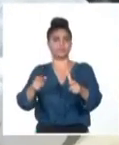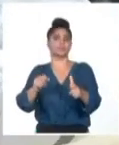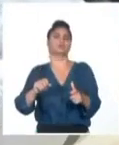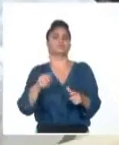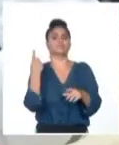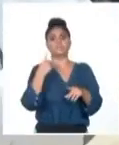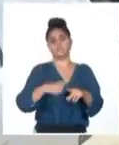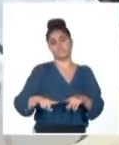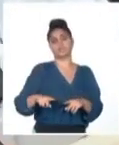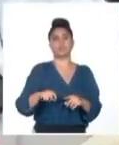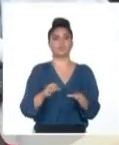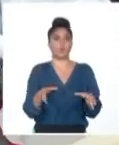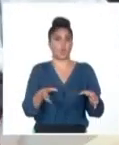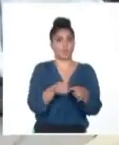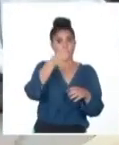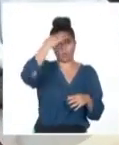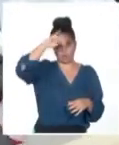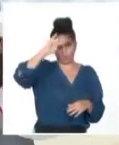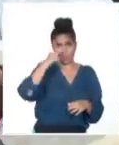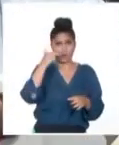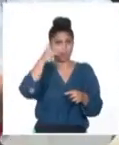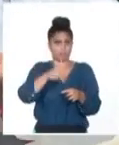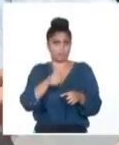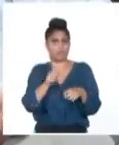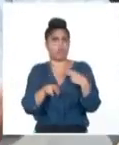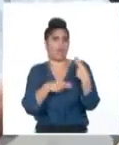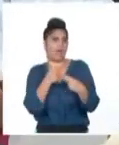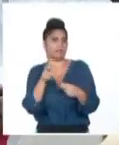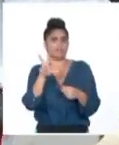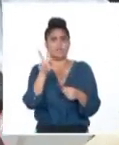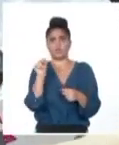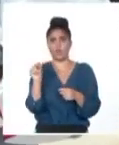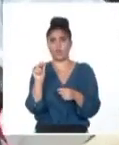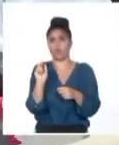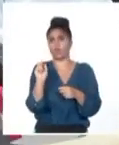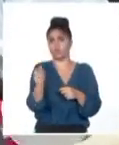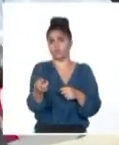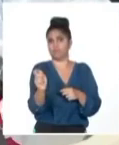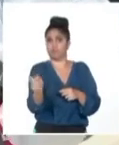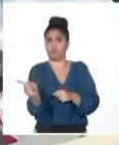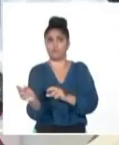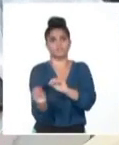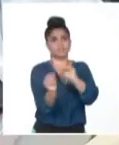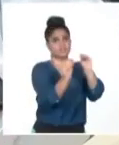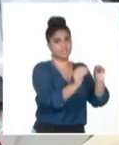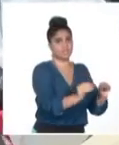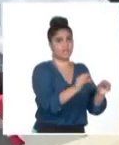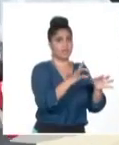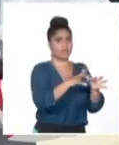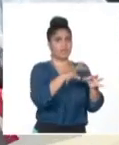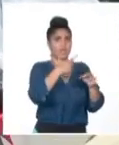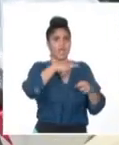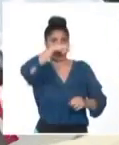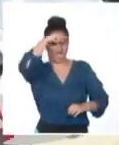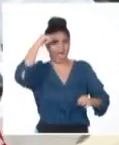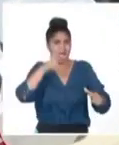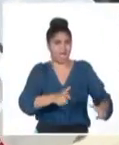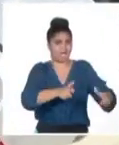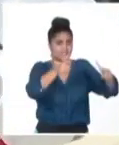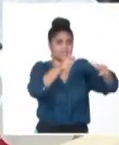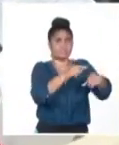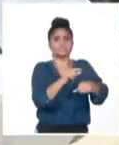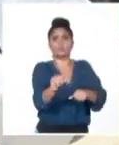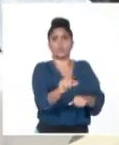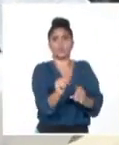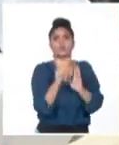la Unión Cuba Petróleo se procesan nuevas importaciones del gas licuado del petróleo recién